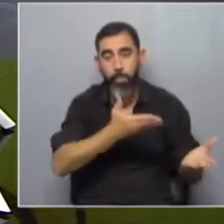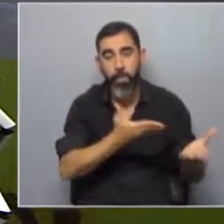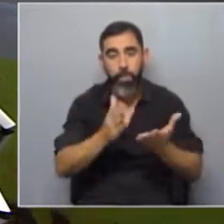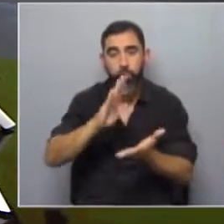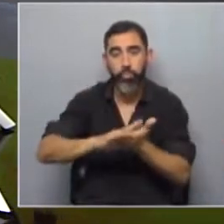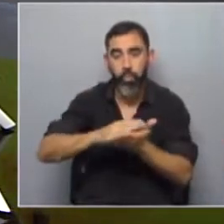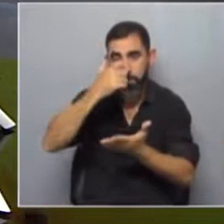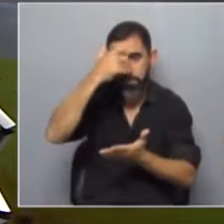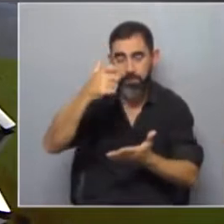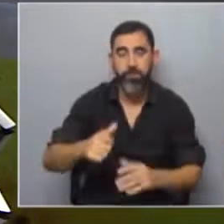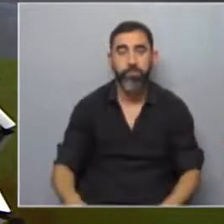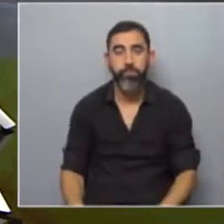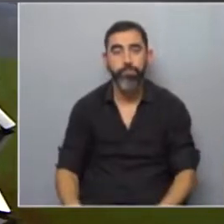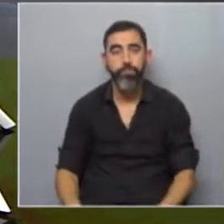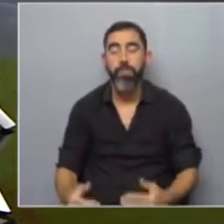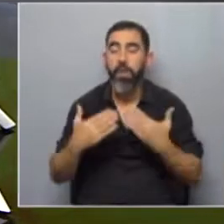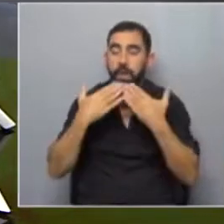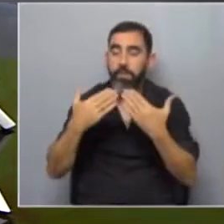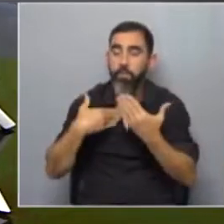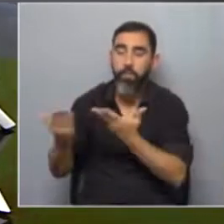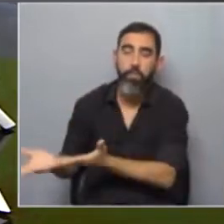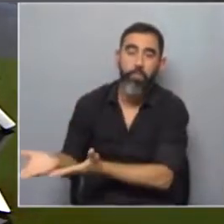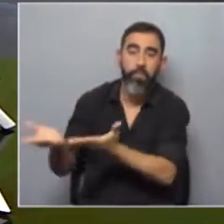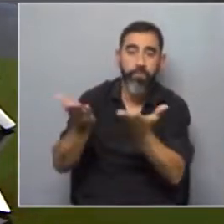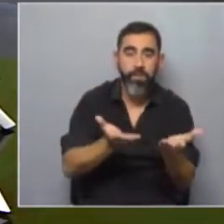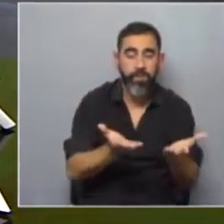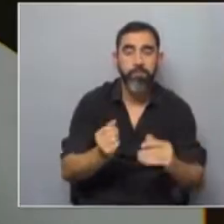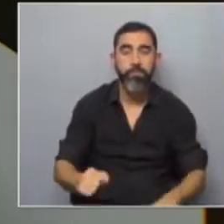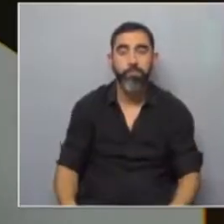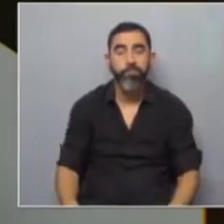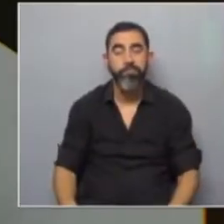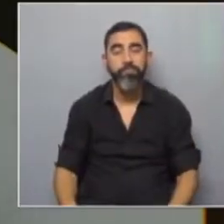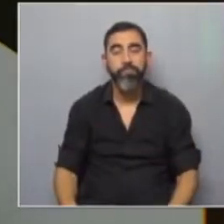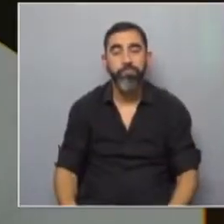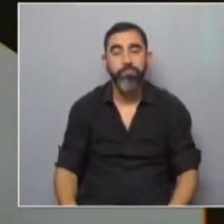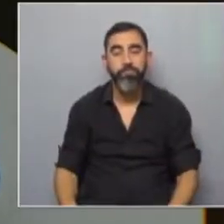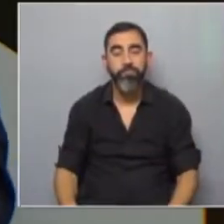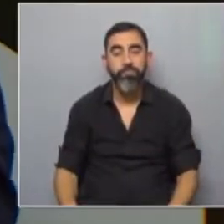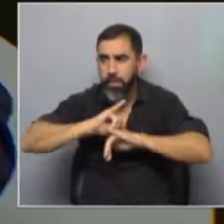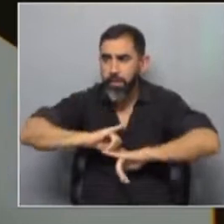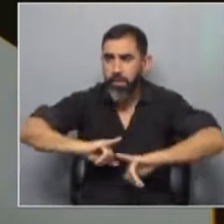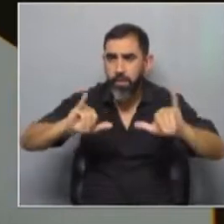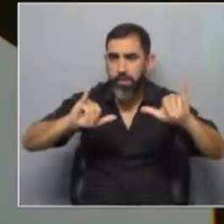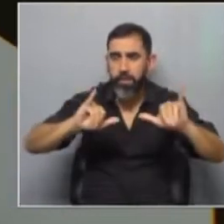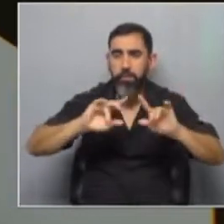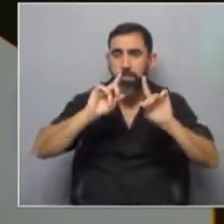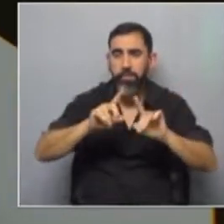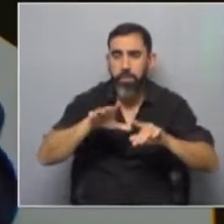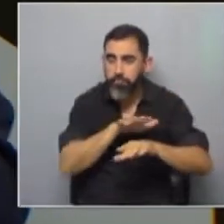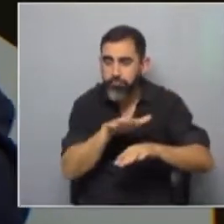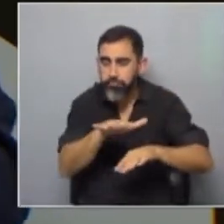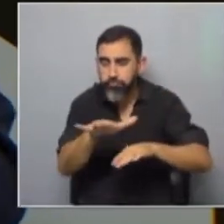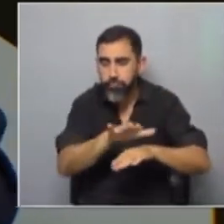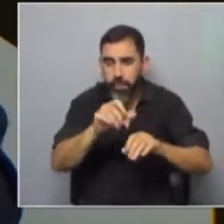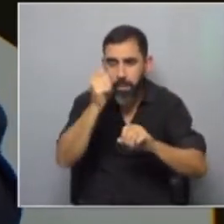Ciencia. Muchas gracias por la invitación. El disparador de esto, y es un poco anecdótico, tiene